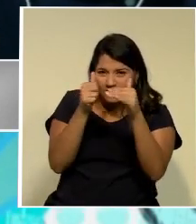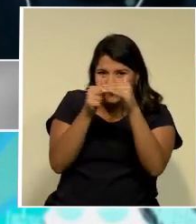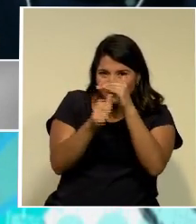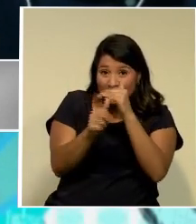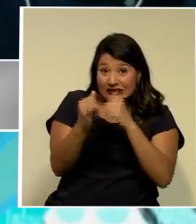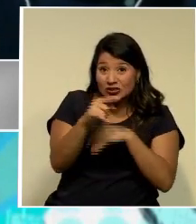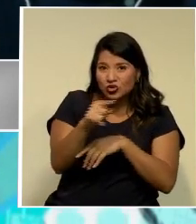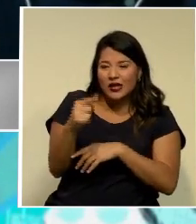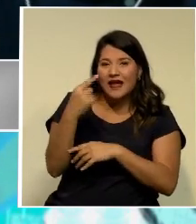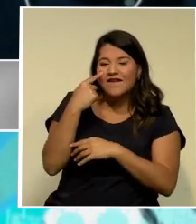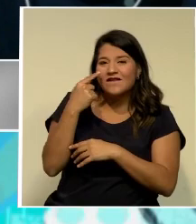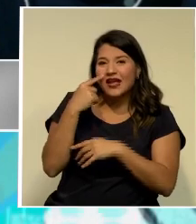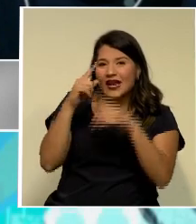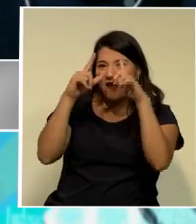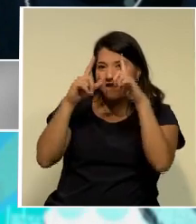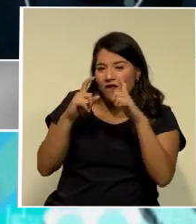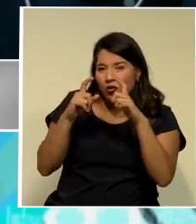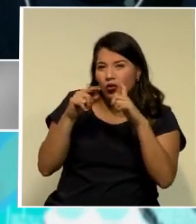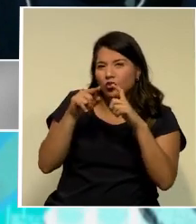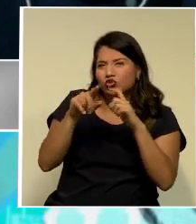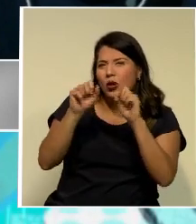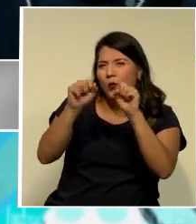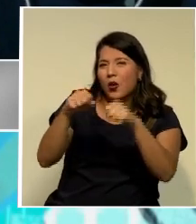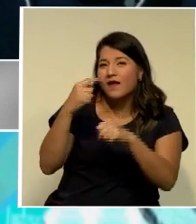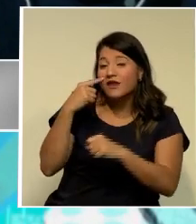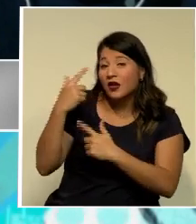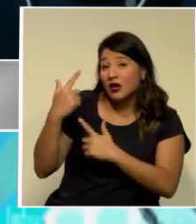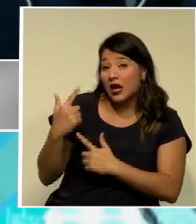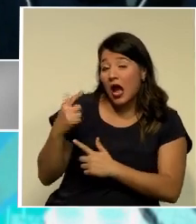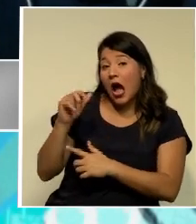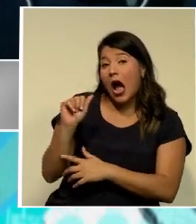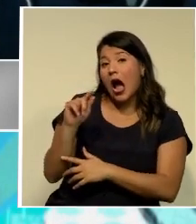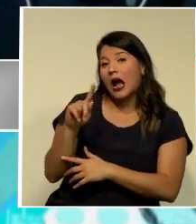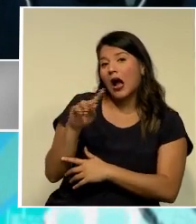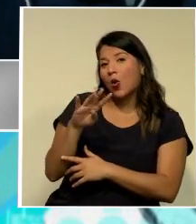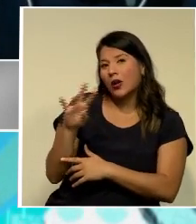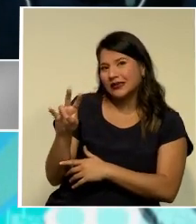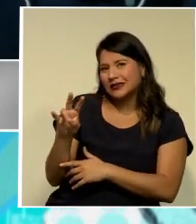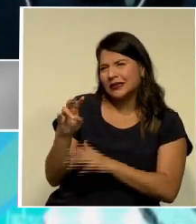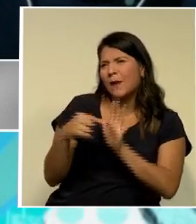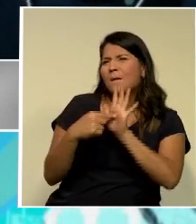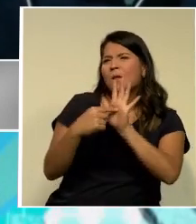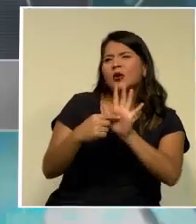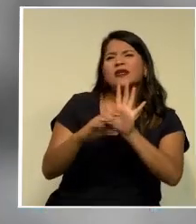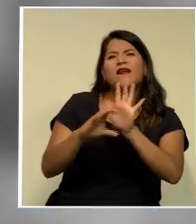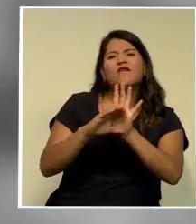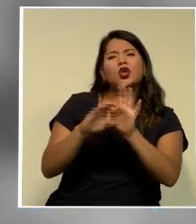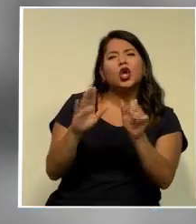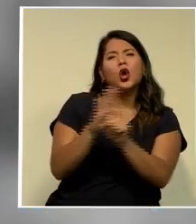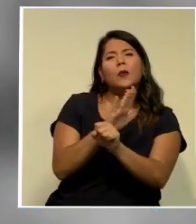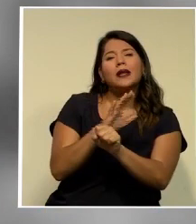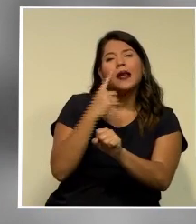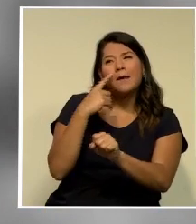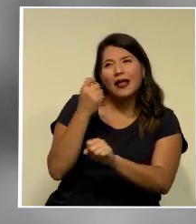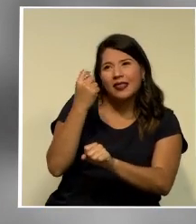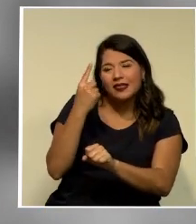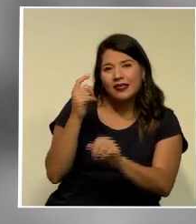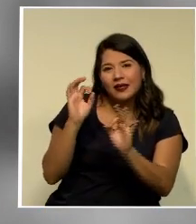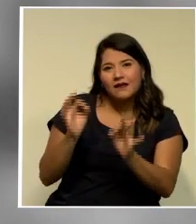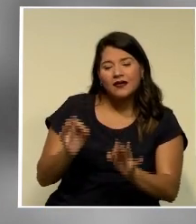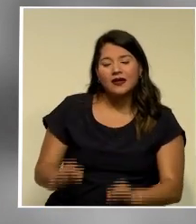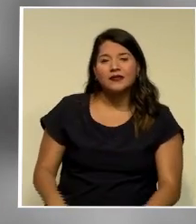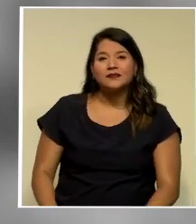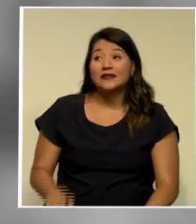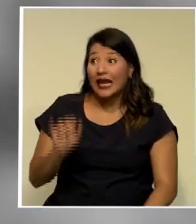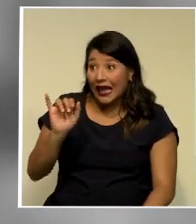en la fotografía, se alcanza a apreciar, él lleva una AK-47, Tirémoslas a full, generalmente tirémosla a full la foto para... Ahí está.